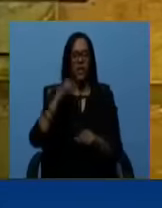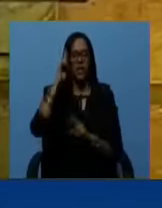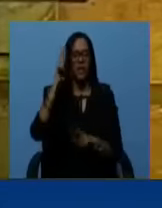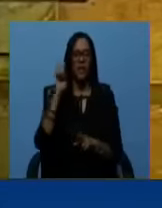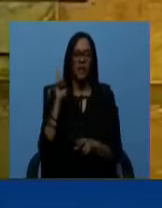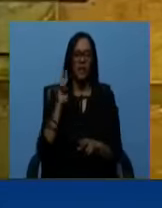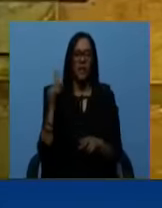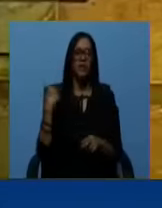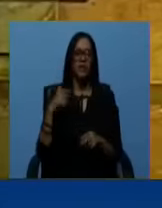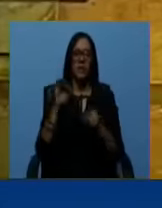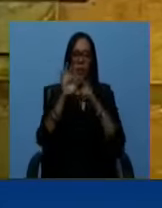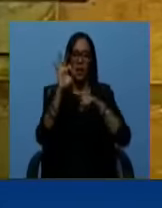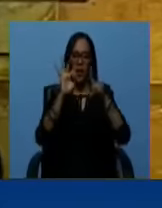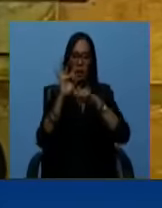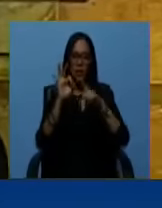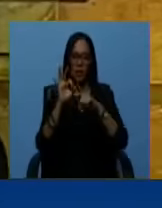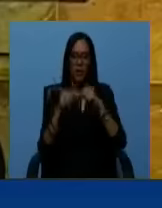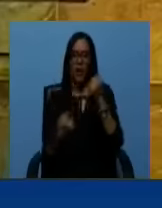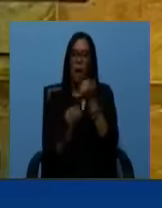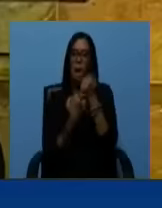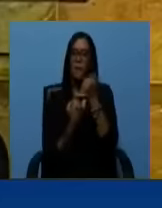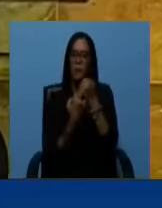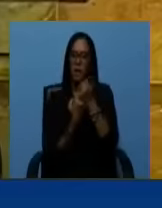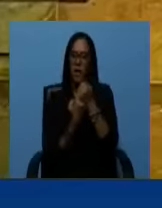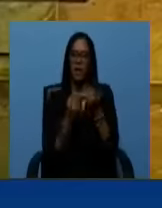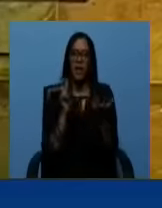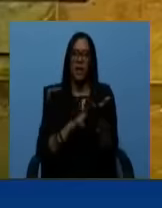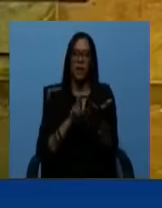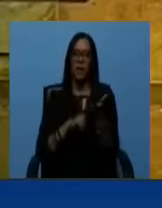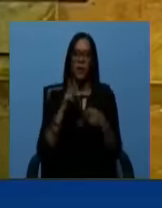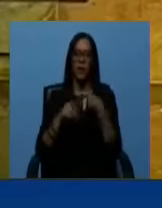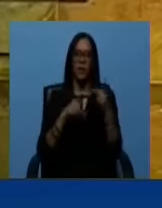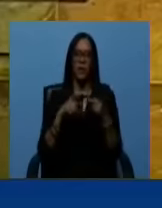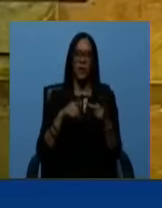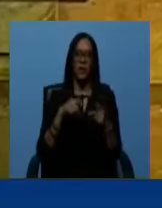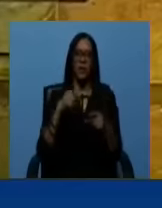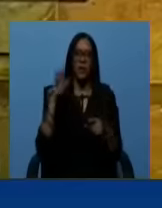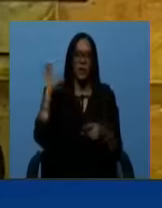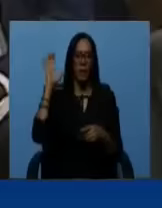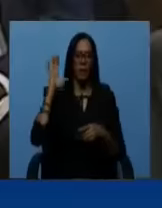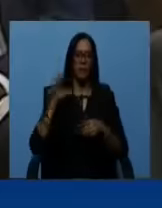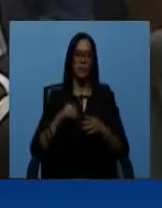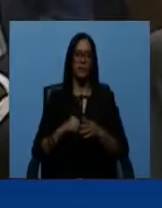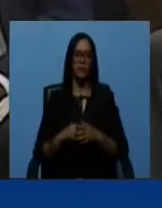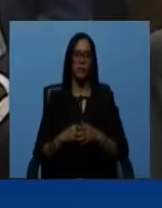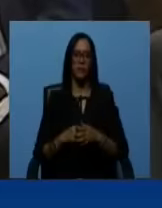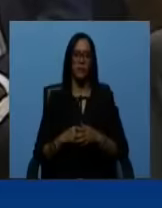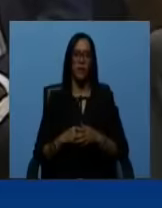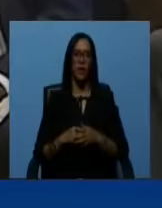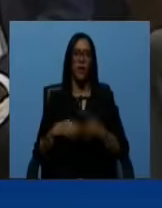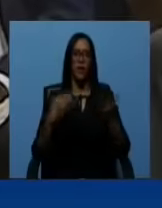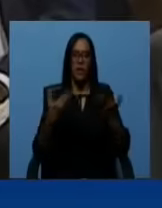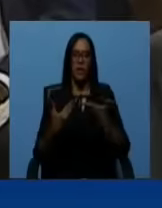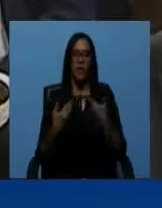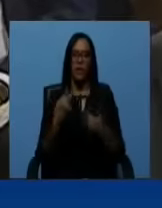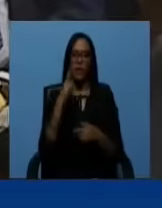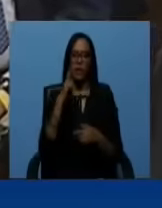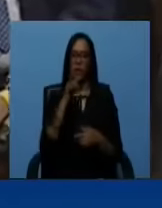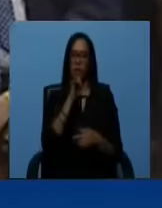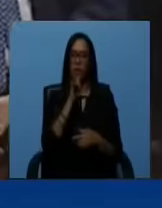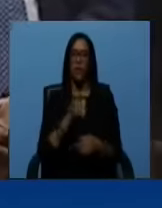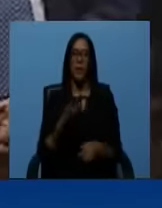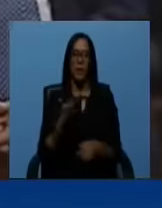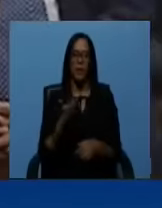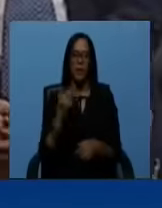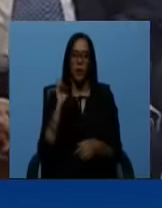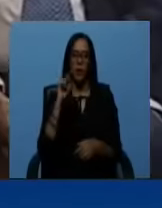si tenemos una moneda sustentada en la verdad productiva del país. Vienen las dos noticias más importantes. ¿Cuáles? Una es